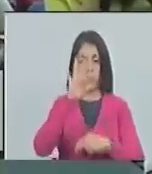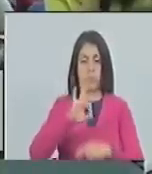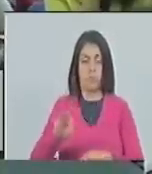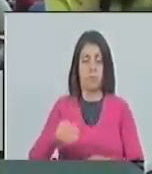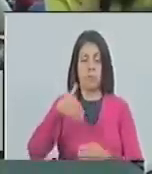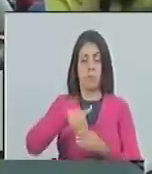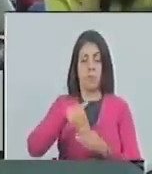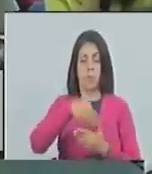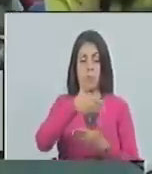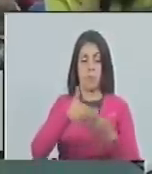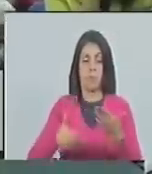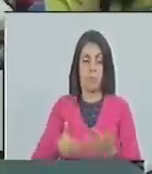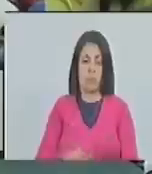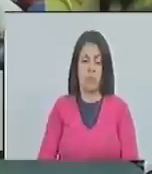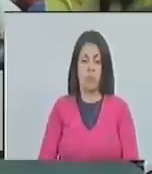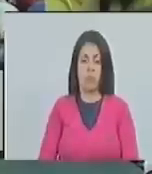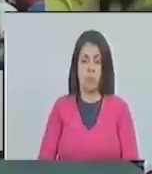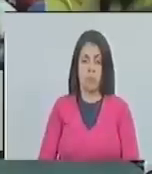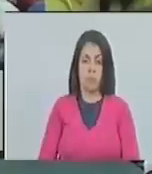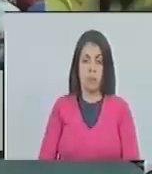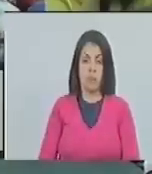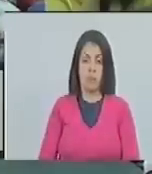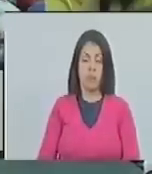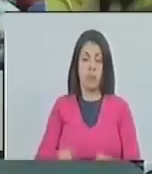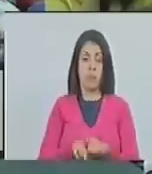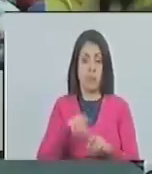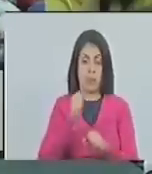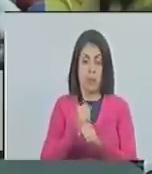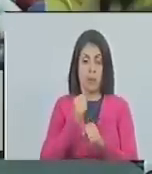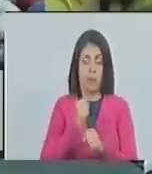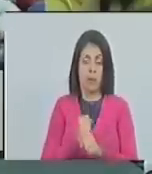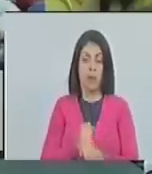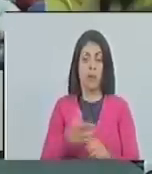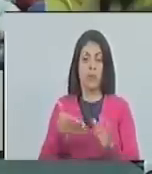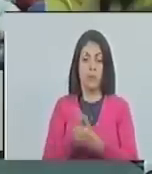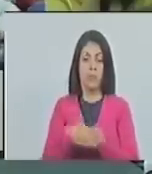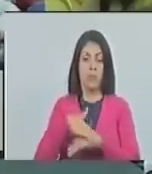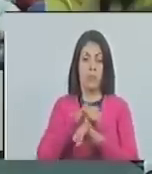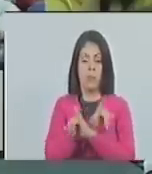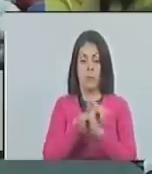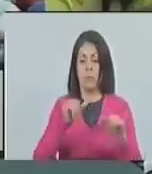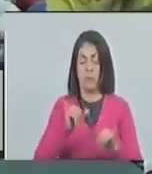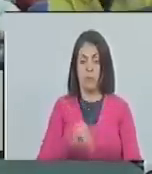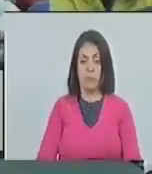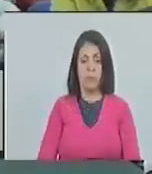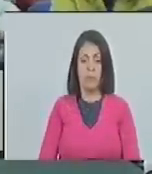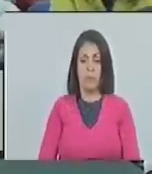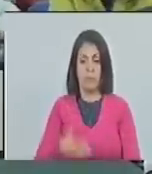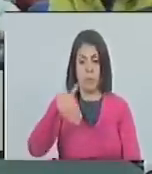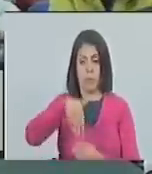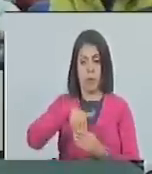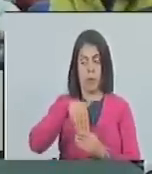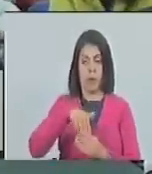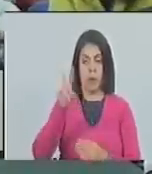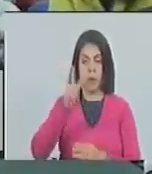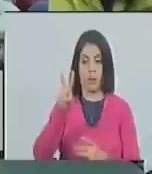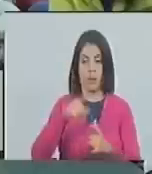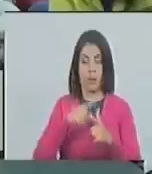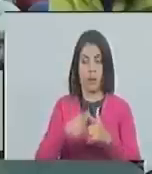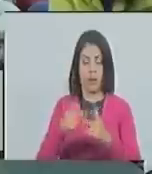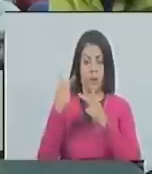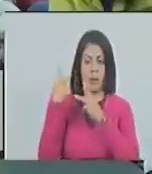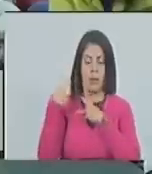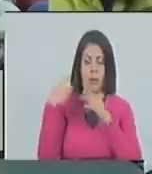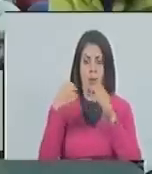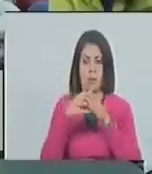padrón electoral de la época. Así funcionaba. Es decir, en conclusión, el sufragio en Venezuela era un